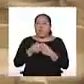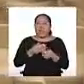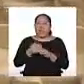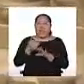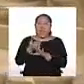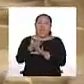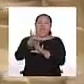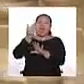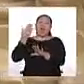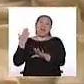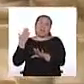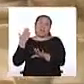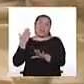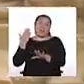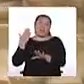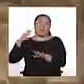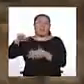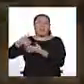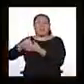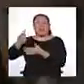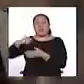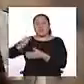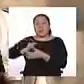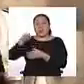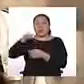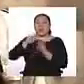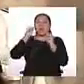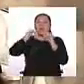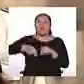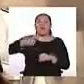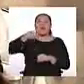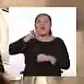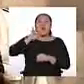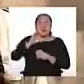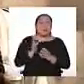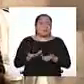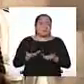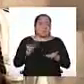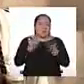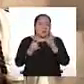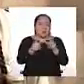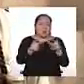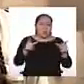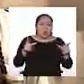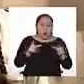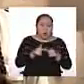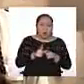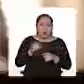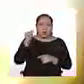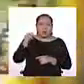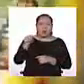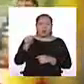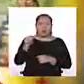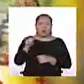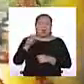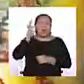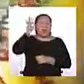prehispánico. Pero podía ser un lugar, podía ser una persona. El Inca, por ejemplo, tenía el estatus de